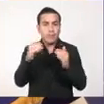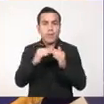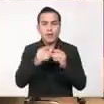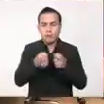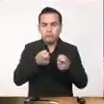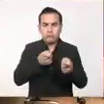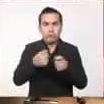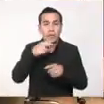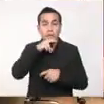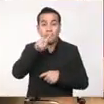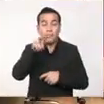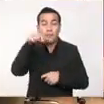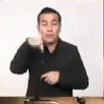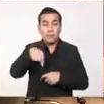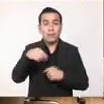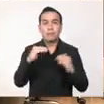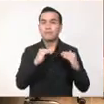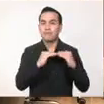esta ocasión.